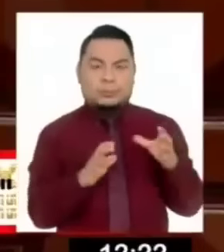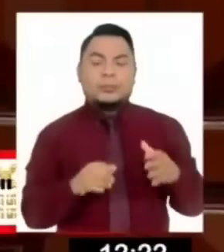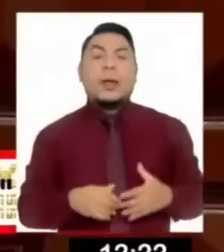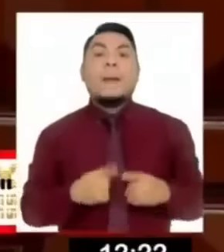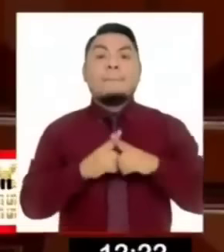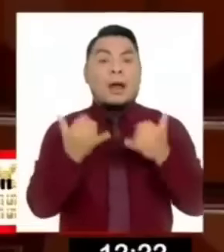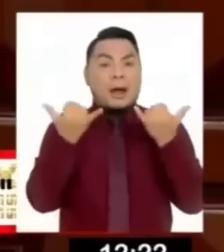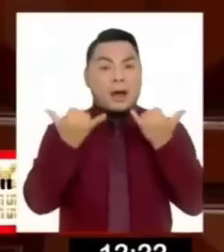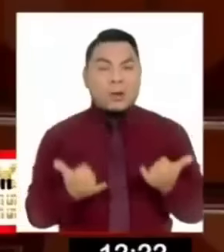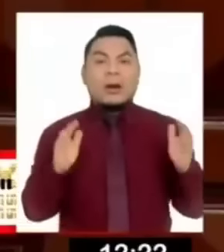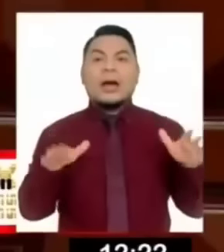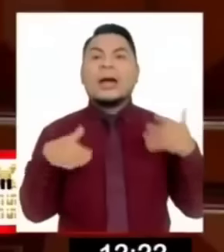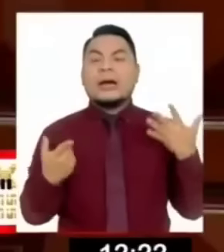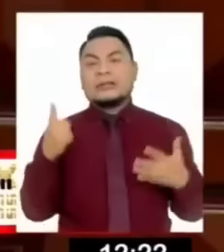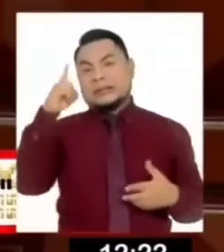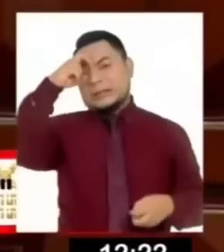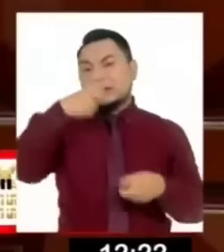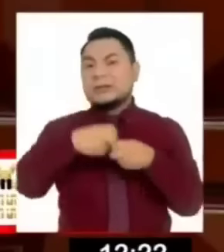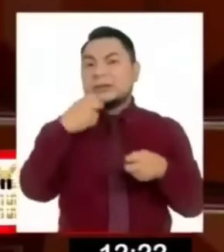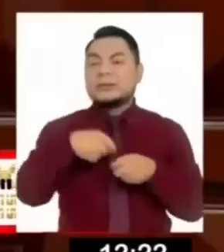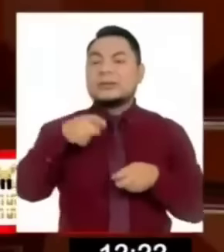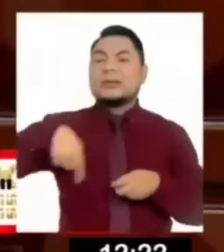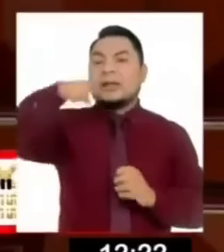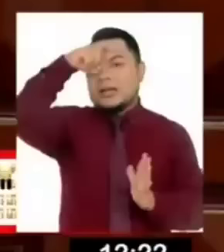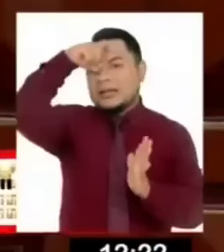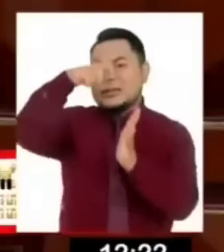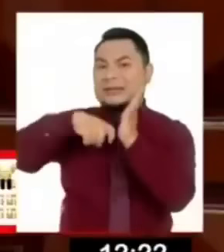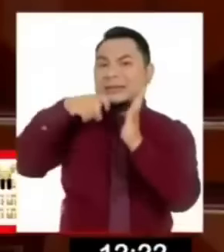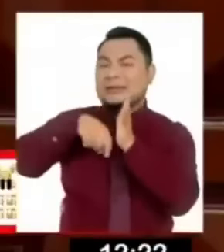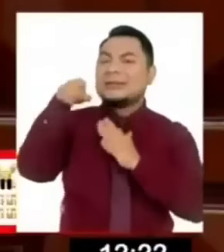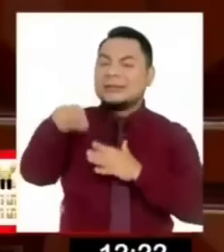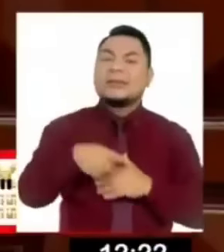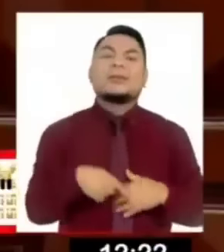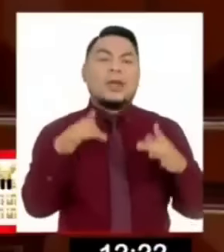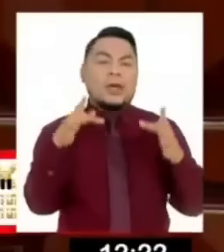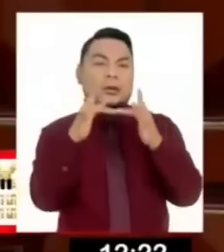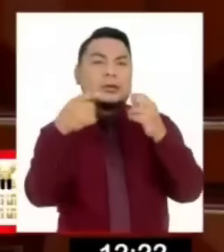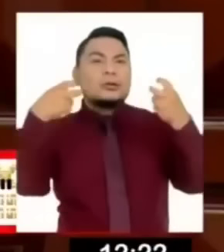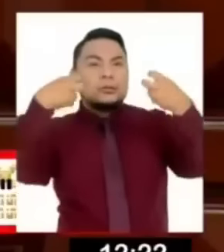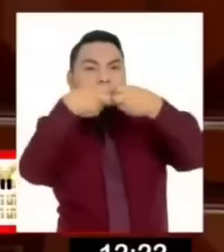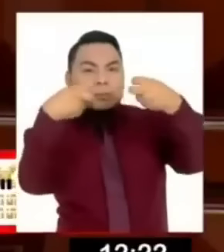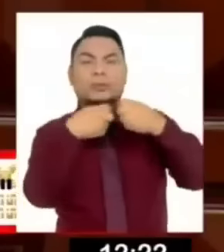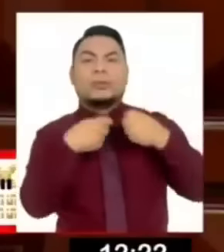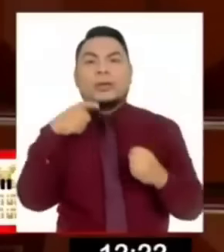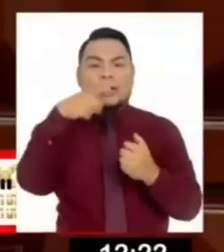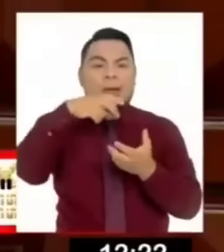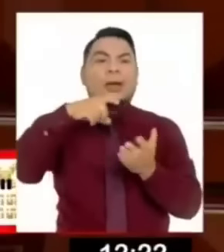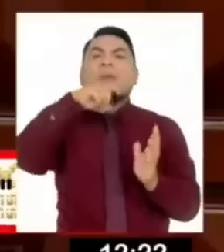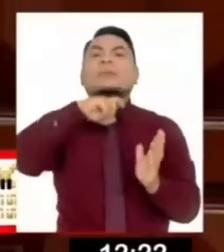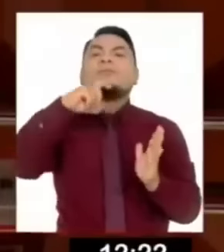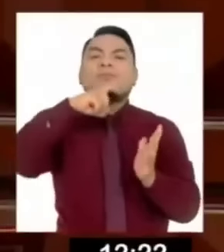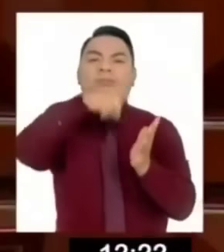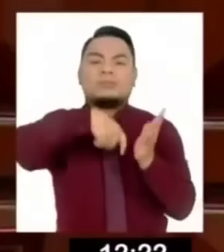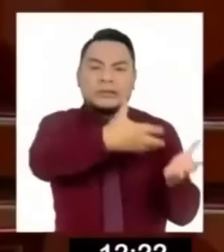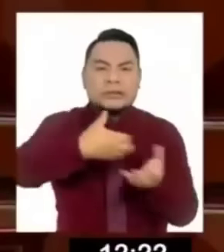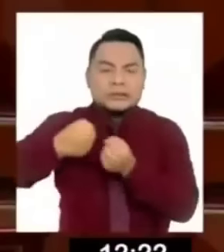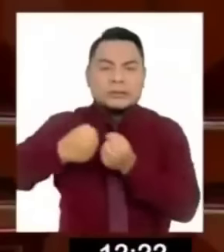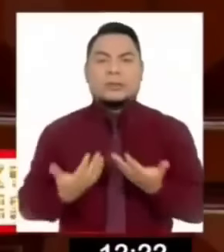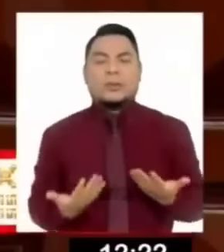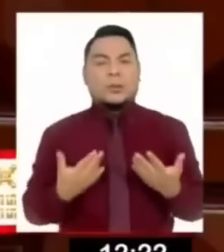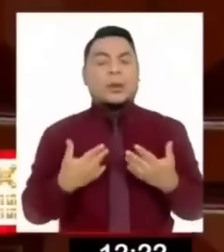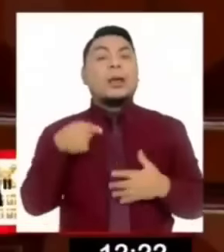hoy se tiene una anomia crítica en el sector de minería, energía e hidrocarburos. Implementaremos